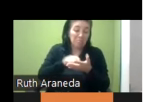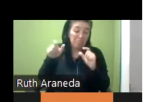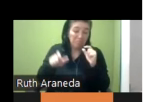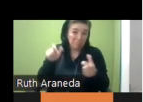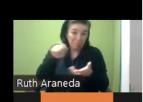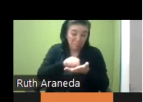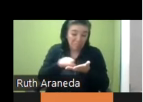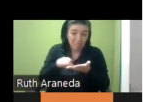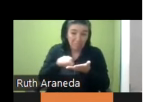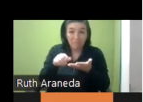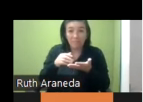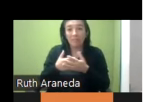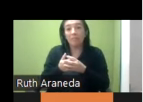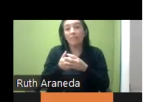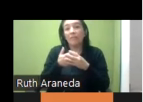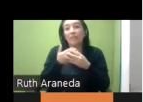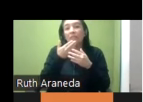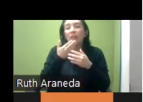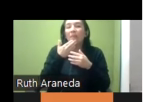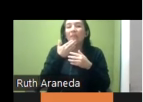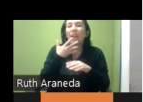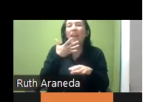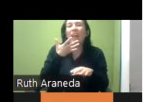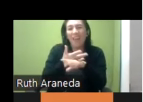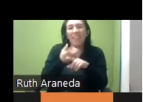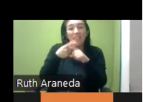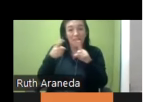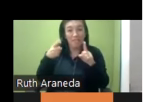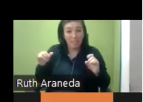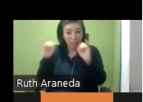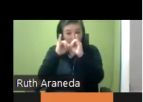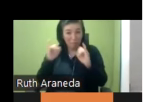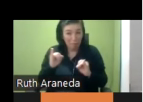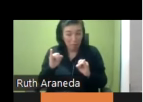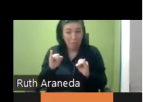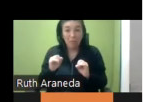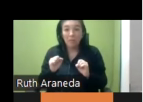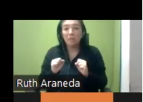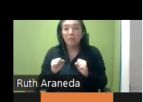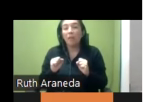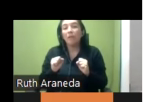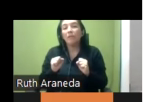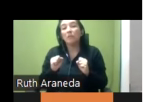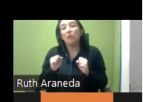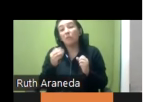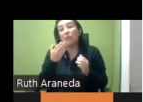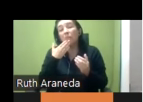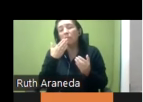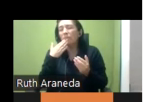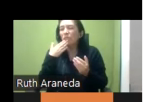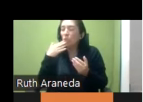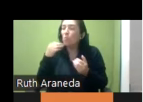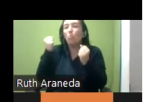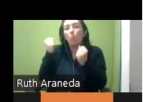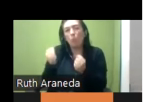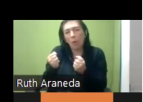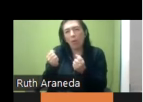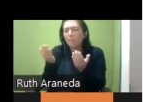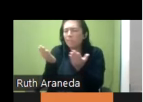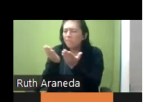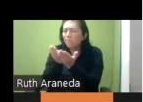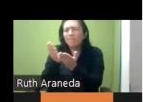y hay diferentes formas de acceder o de estudiar esos distintos